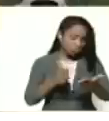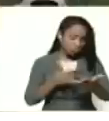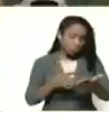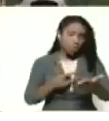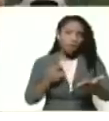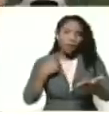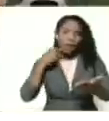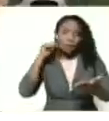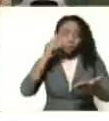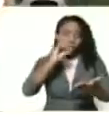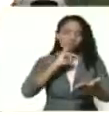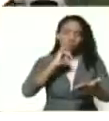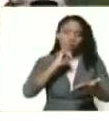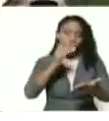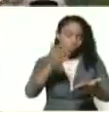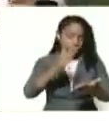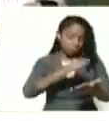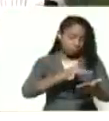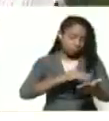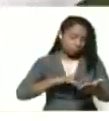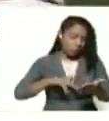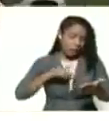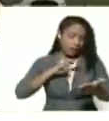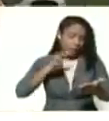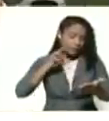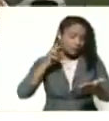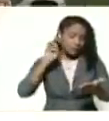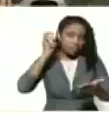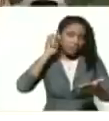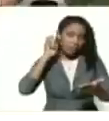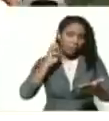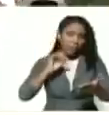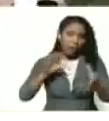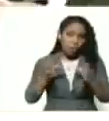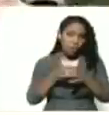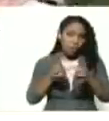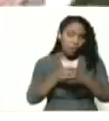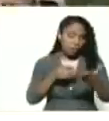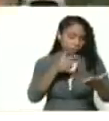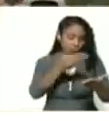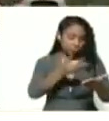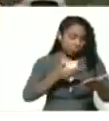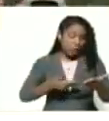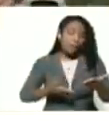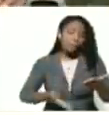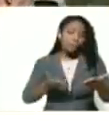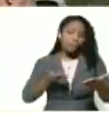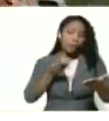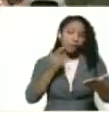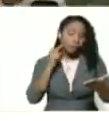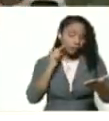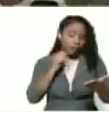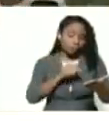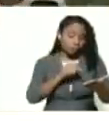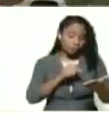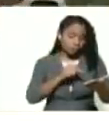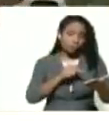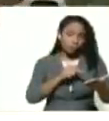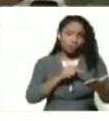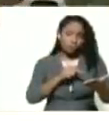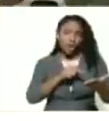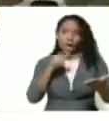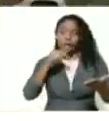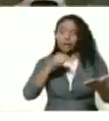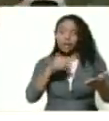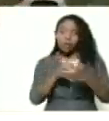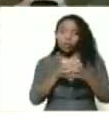datos que me dieron sobre el tema de los comités. Muy importante, los comités que se